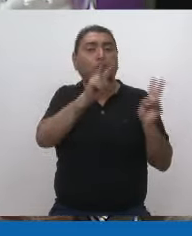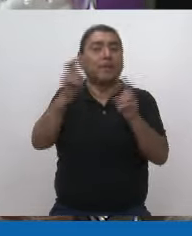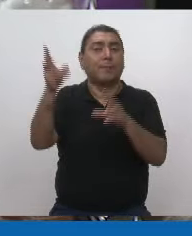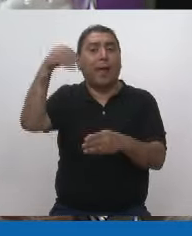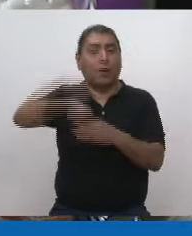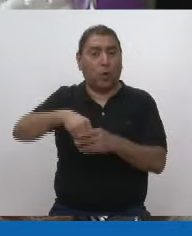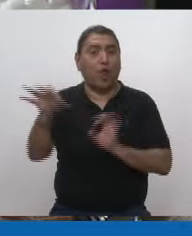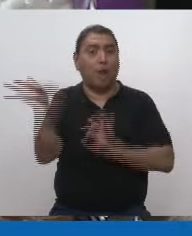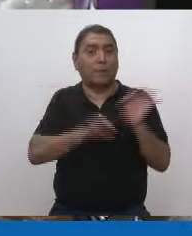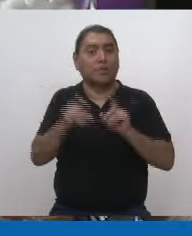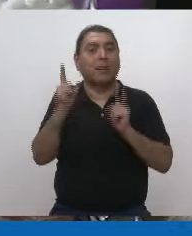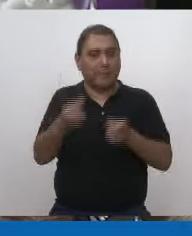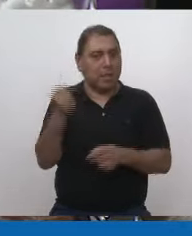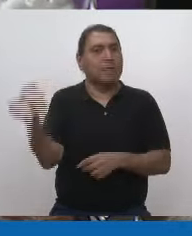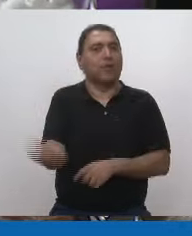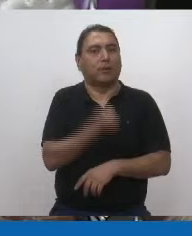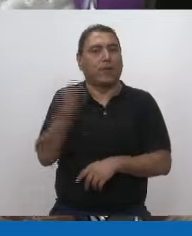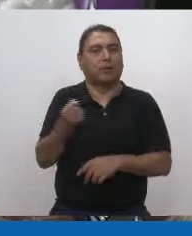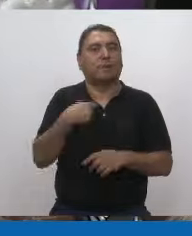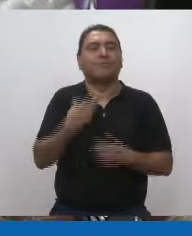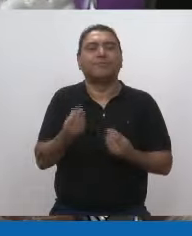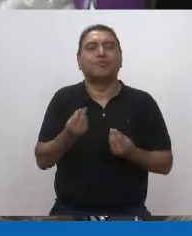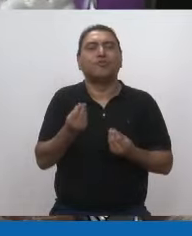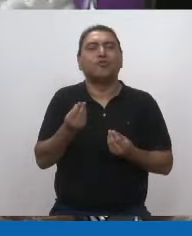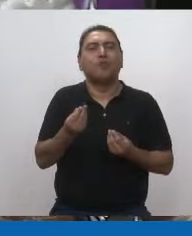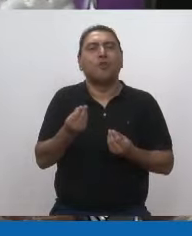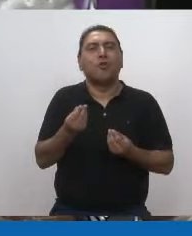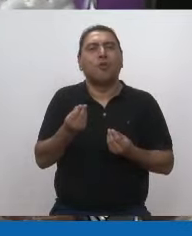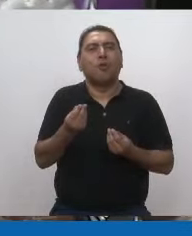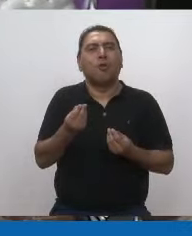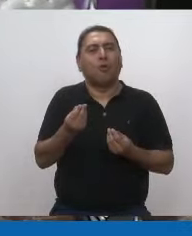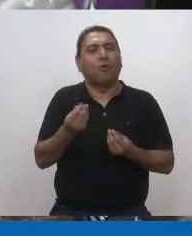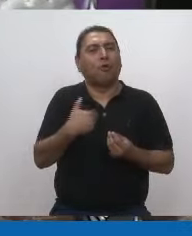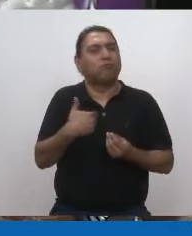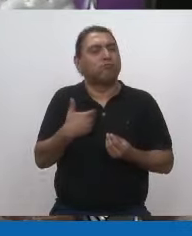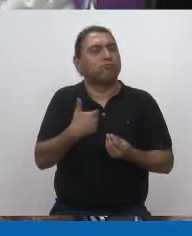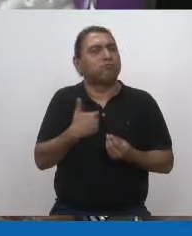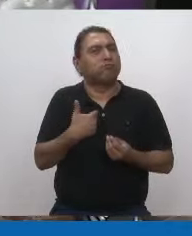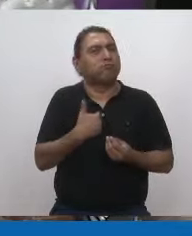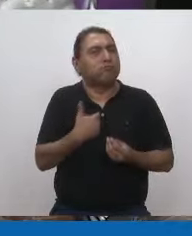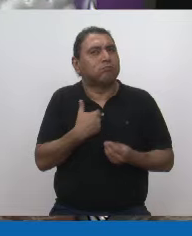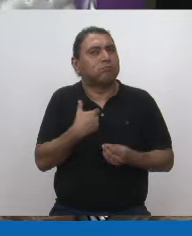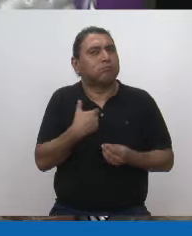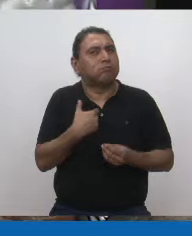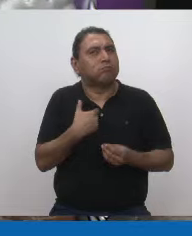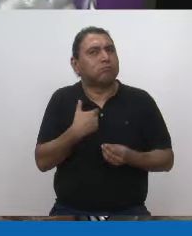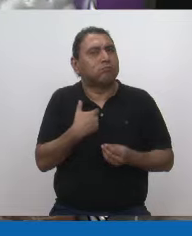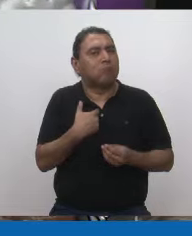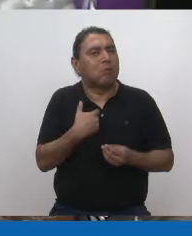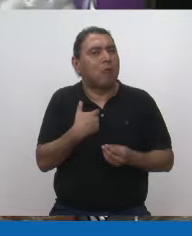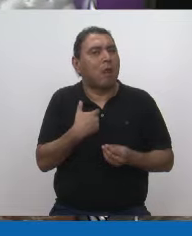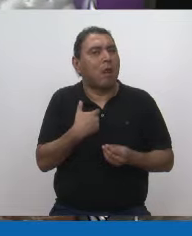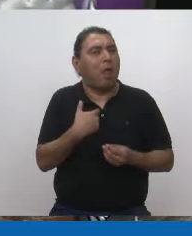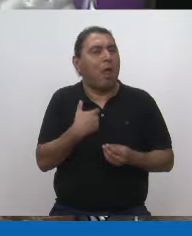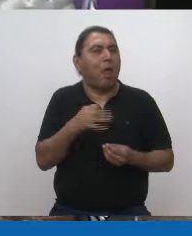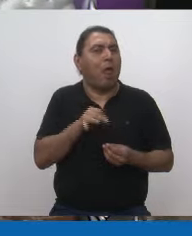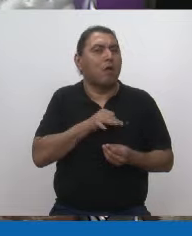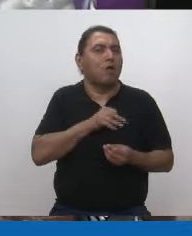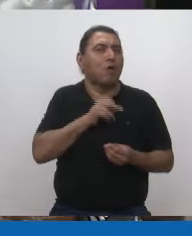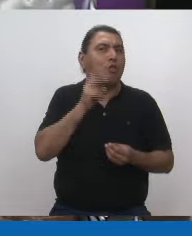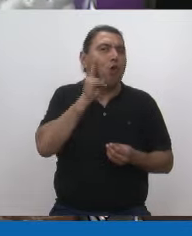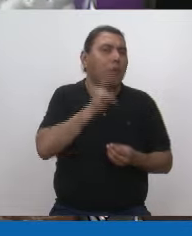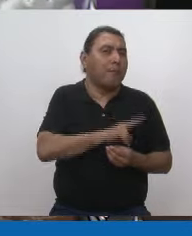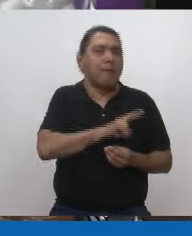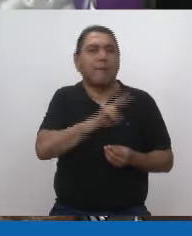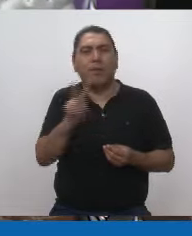en el proyecto y que son importantes. Mire, yo me la pasé durante el resto de 2022 y parte de